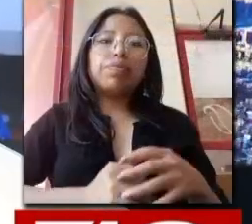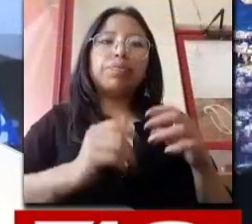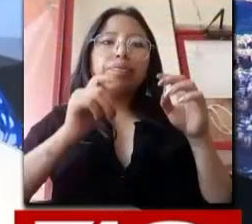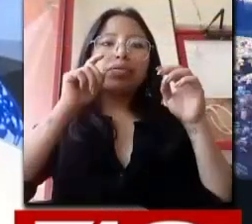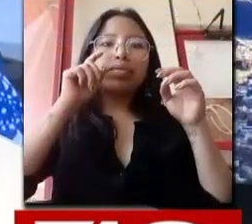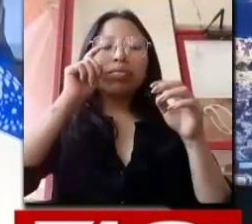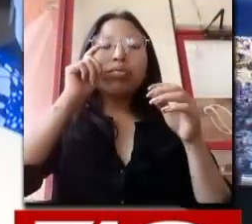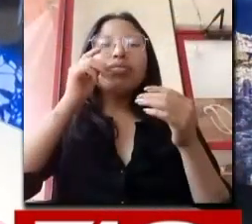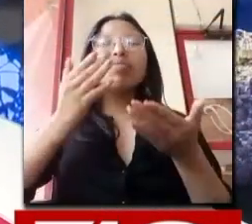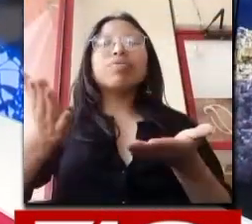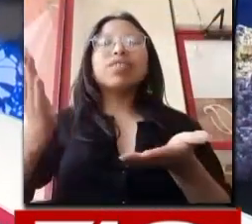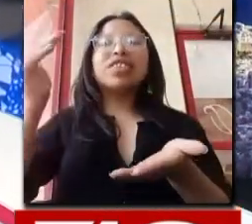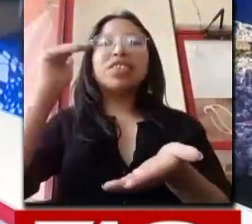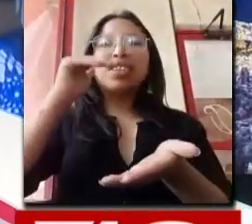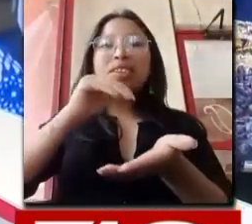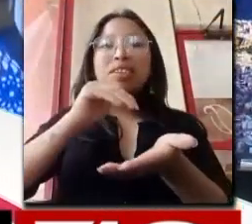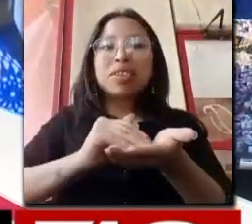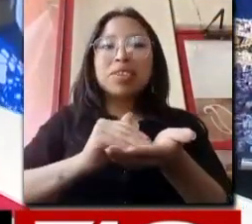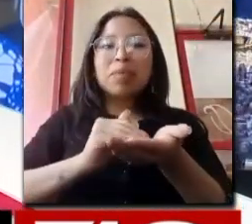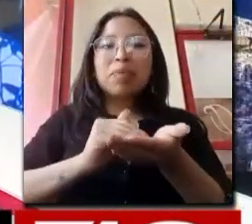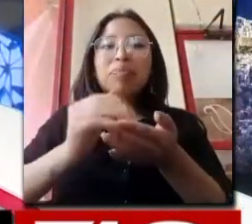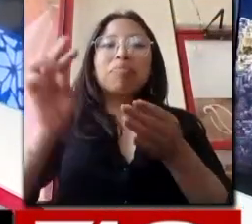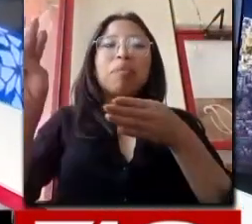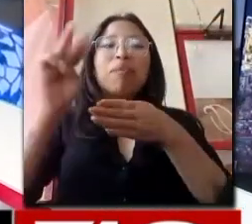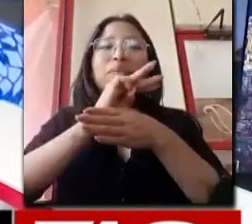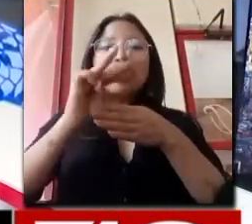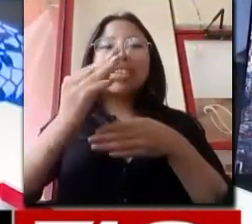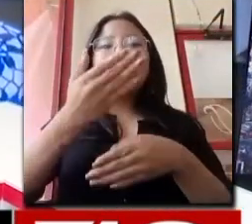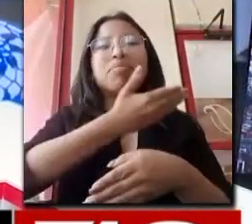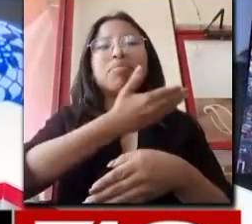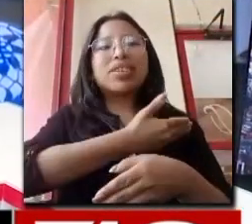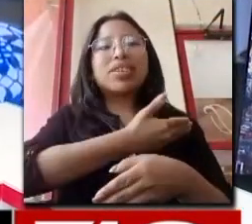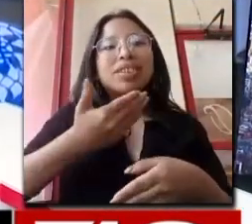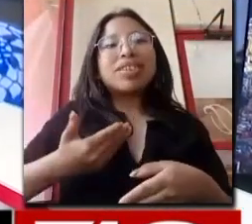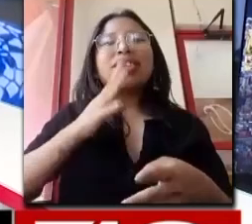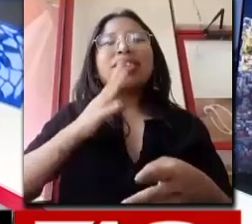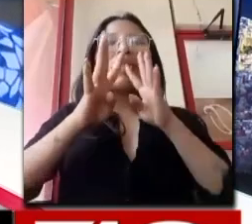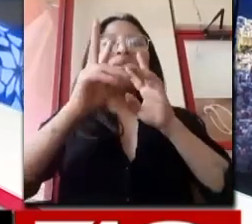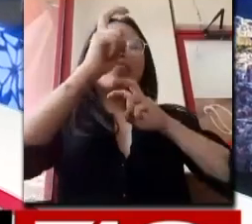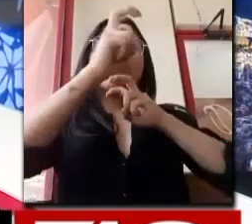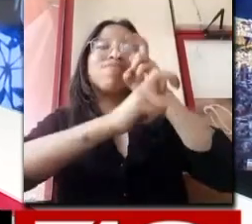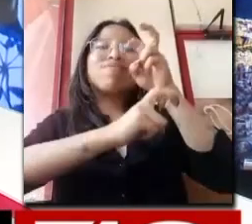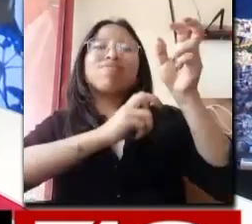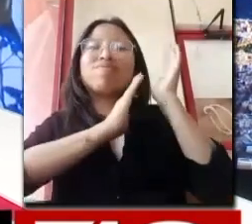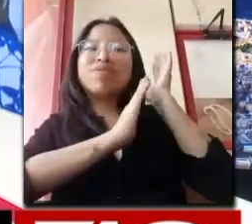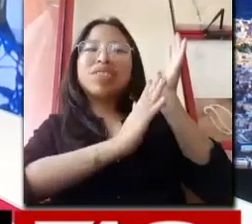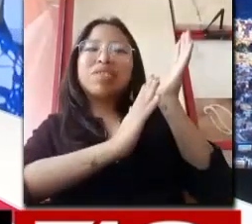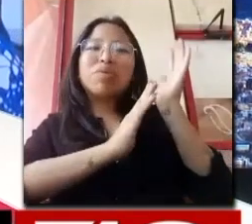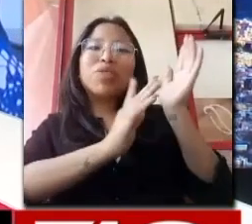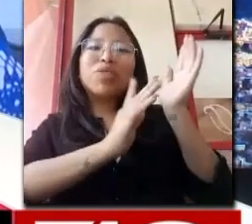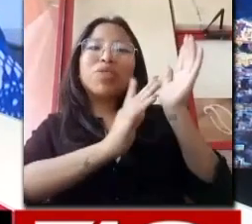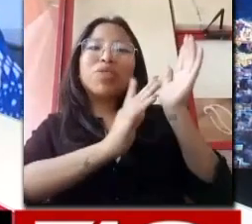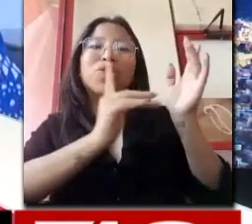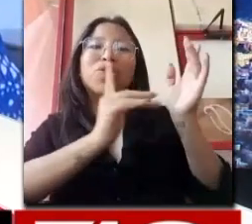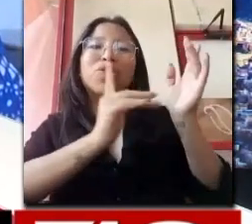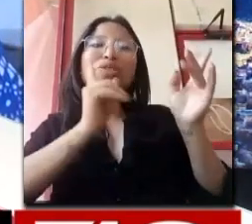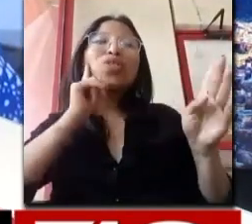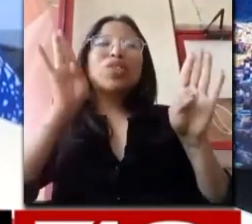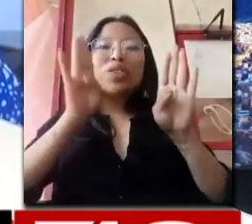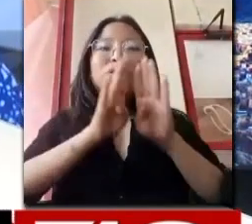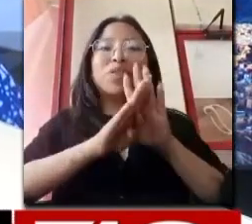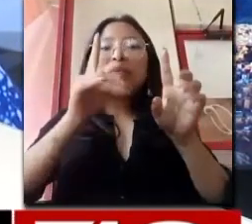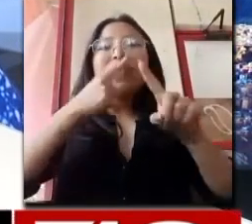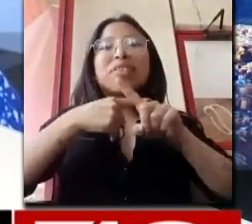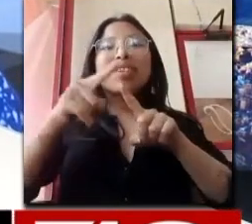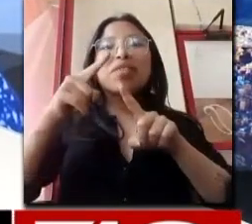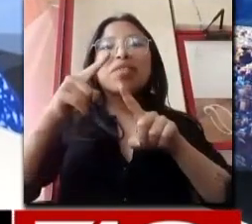Del Ministerio de la Presidencia para hablar sobre la Expo Sordo, que se viene ya, la Feria Expo Sordo, con diferentes novedades, esto en relación a la Semana